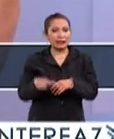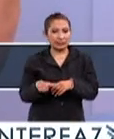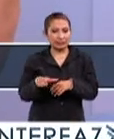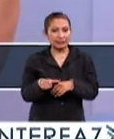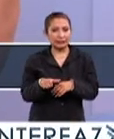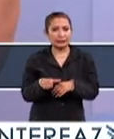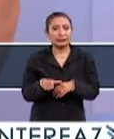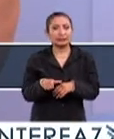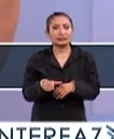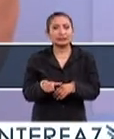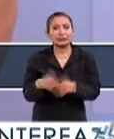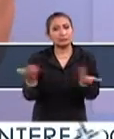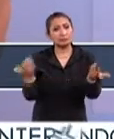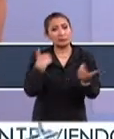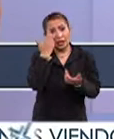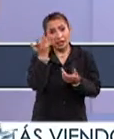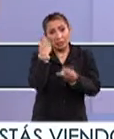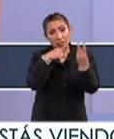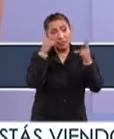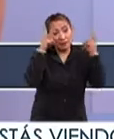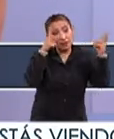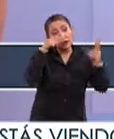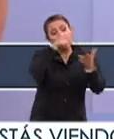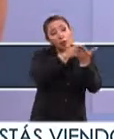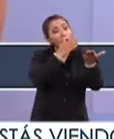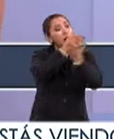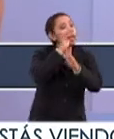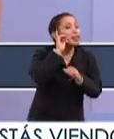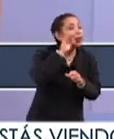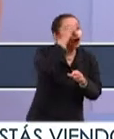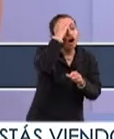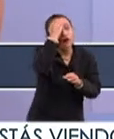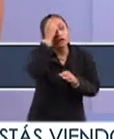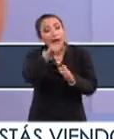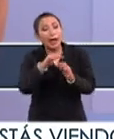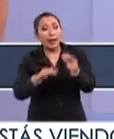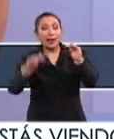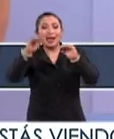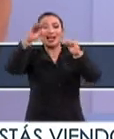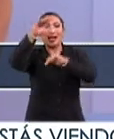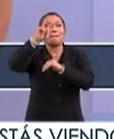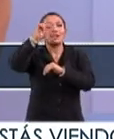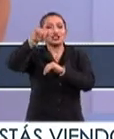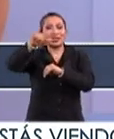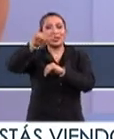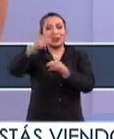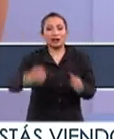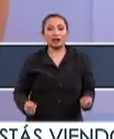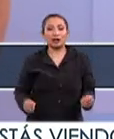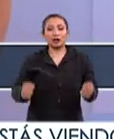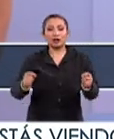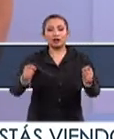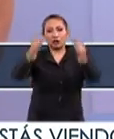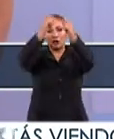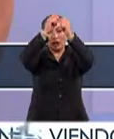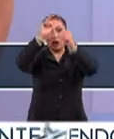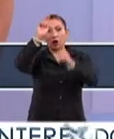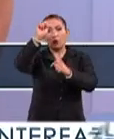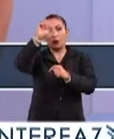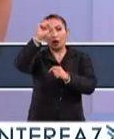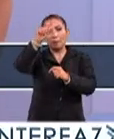piso16.cultura.unam.mx. Y bueno, también si quieren venir a visitar el espacio, porque es muy interesante, estamos en el piso 16 de la Torre